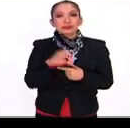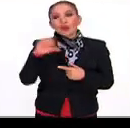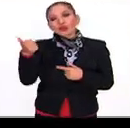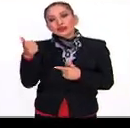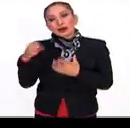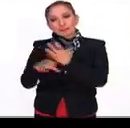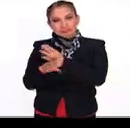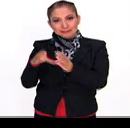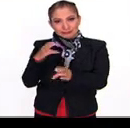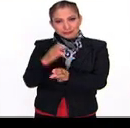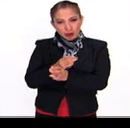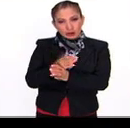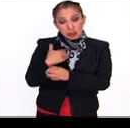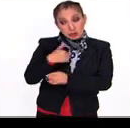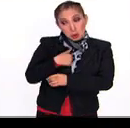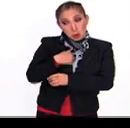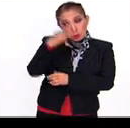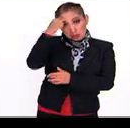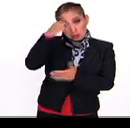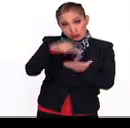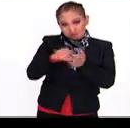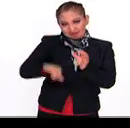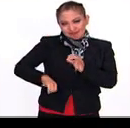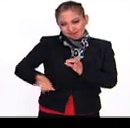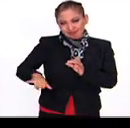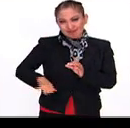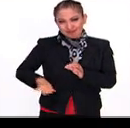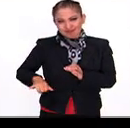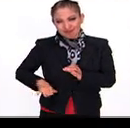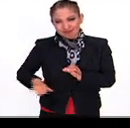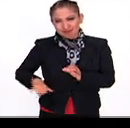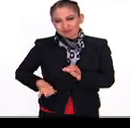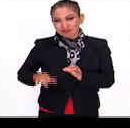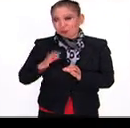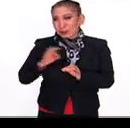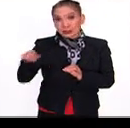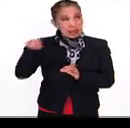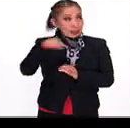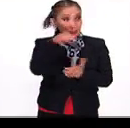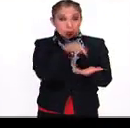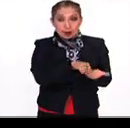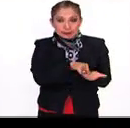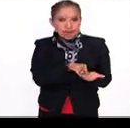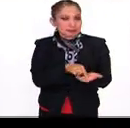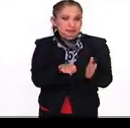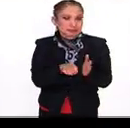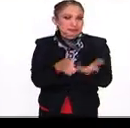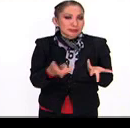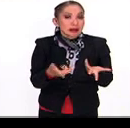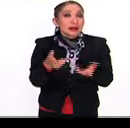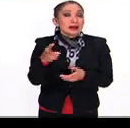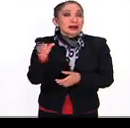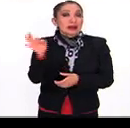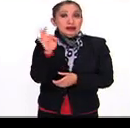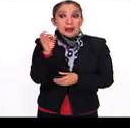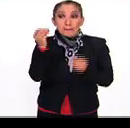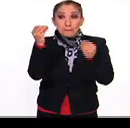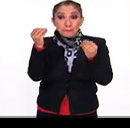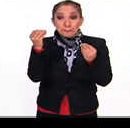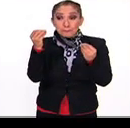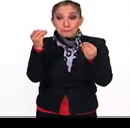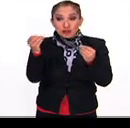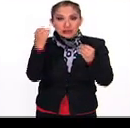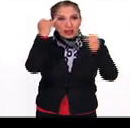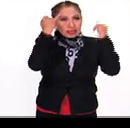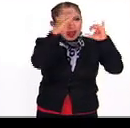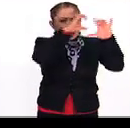otro factor que a mí me parece que es interesante, y esto vuelve a pasar en este cuarto, es que el hecho de que muchas de la